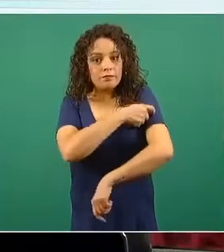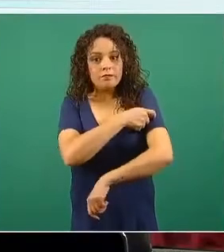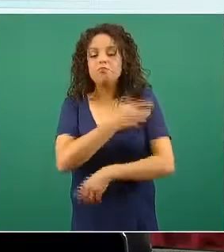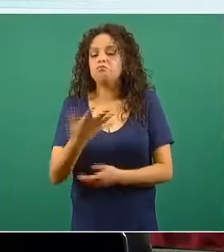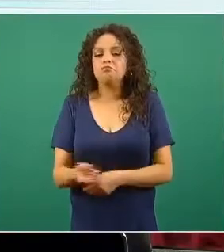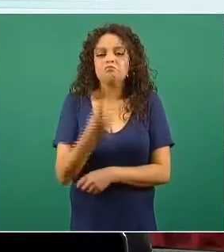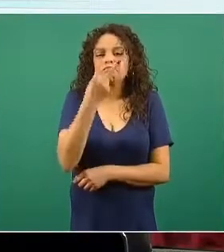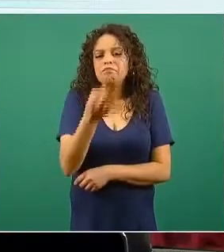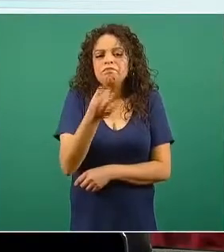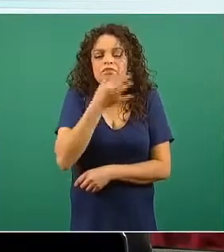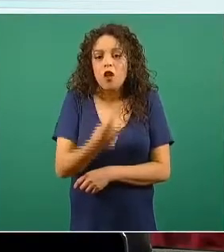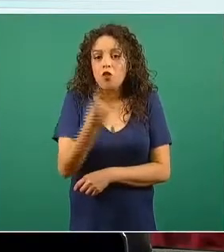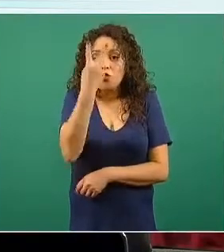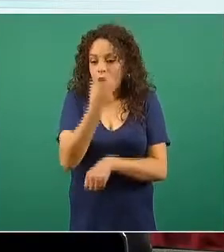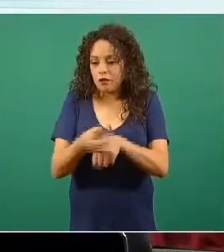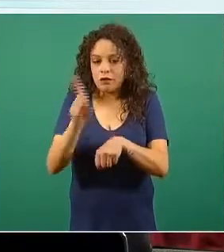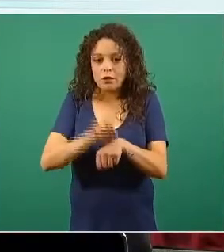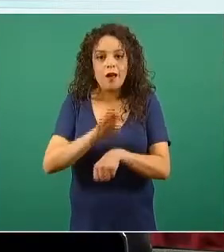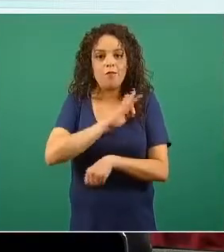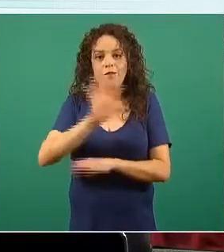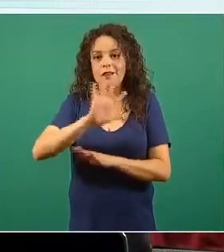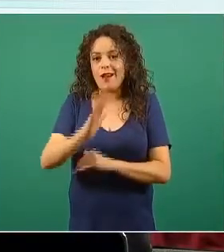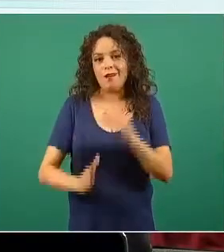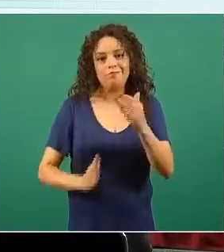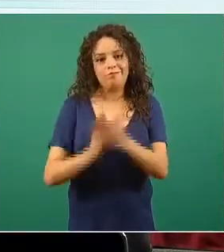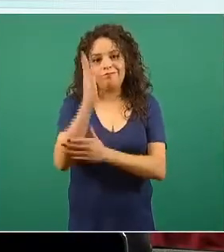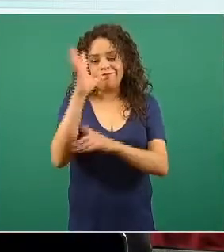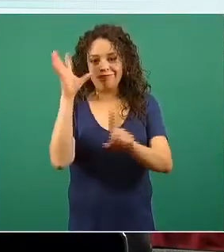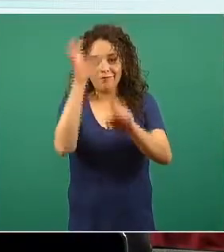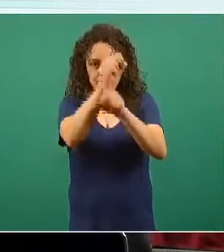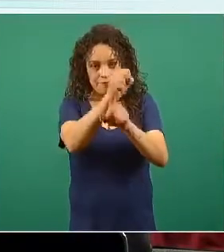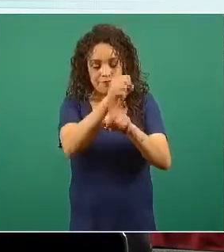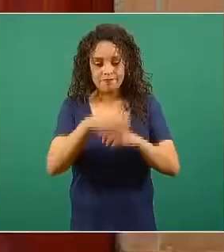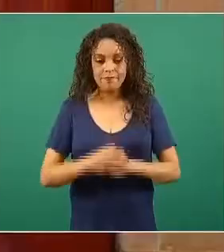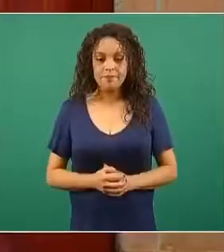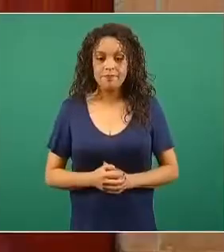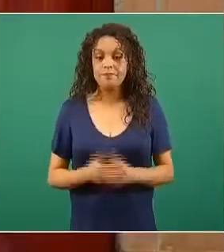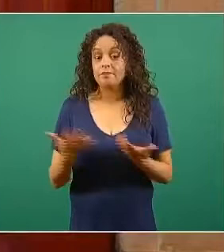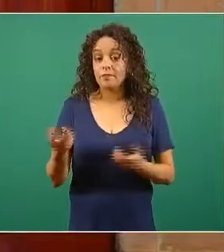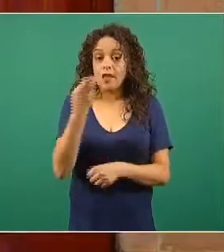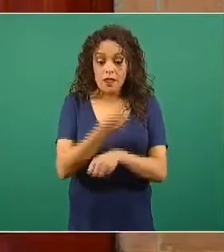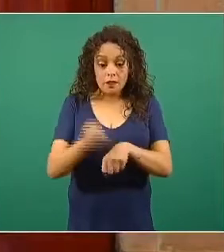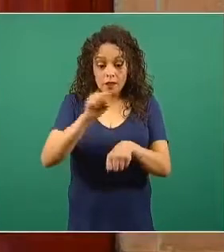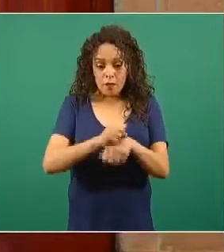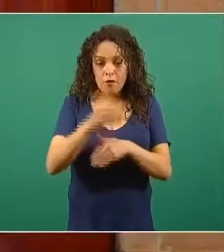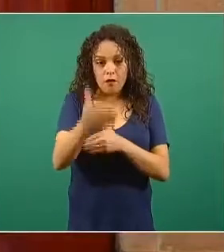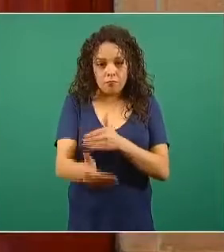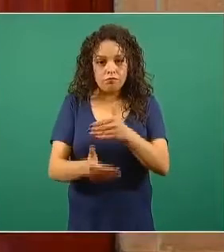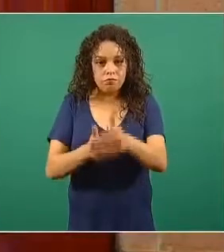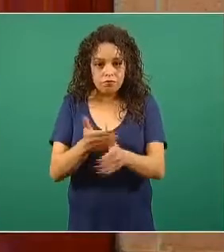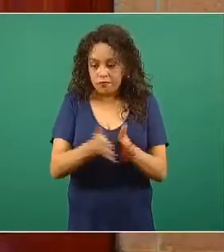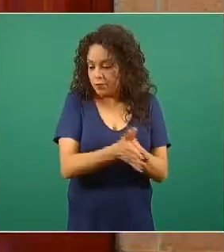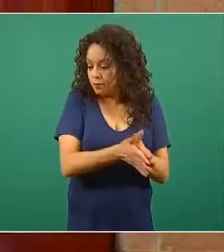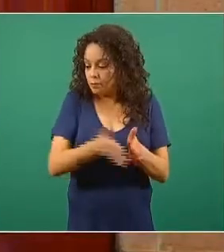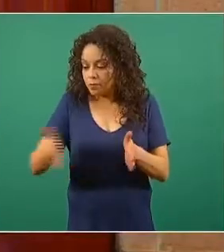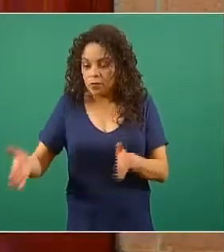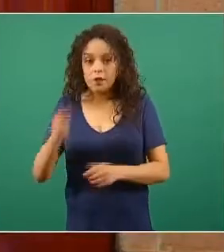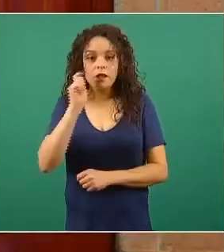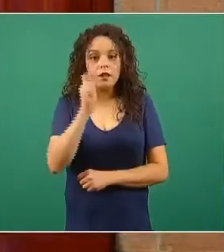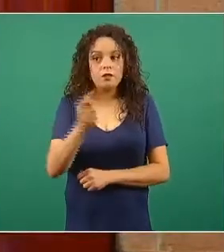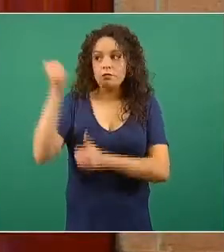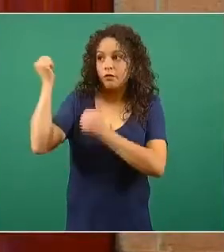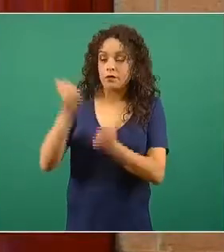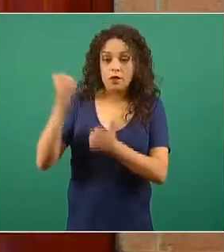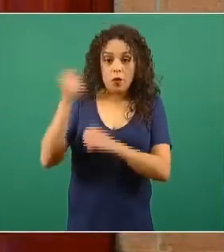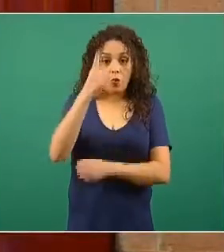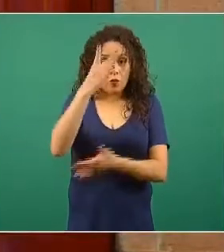2 días de lograr las metas. Y obviamente en la medida que en semanas posteriores, cuando sigan llegando no solamente